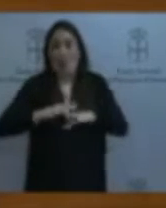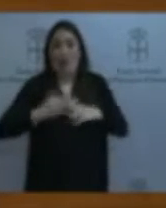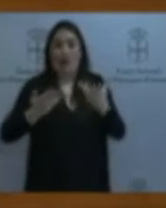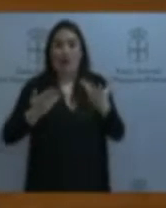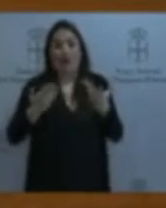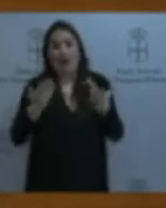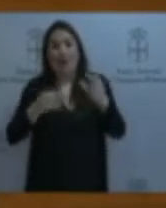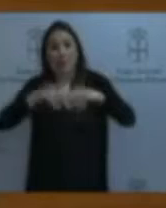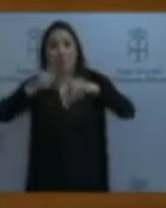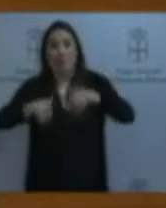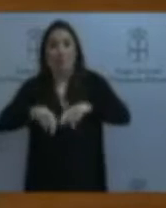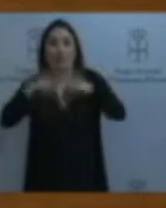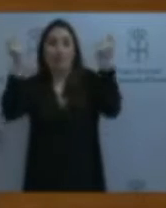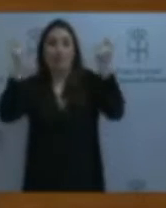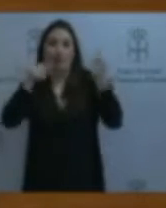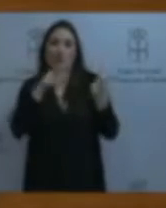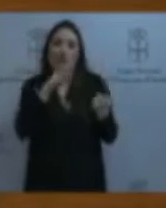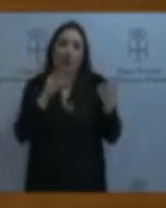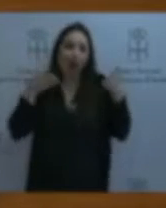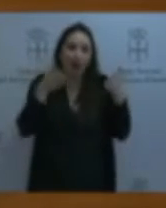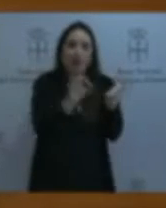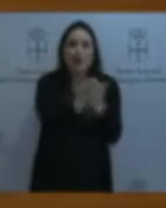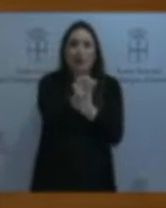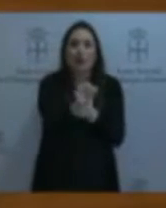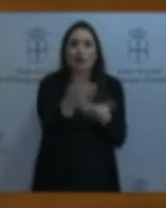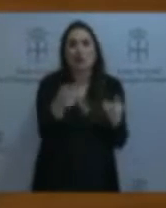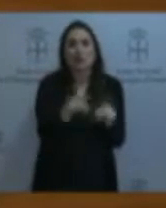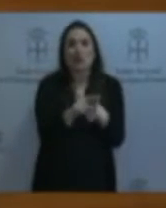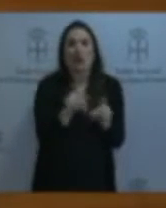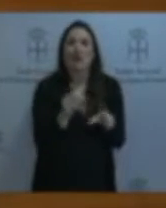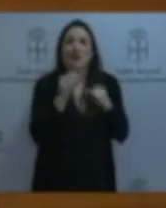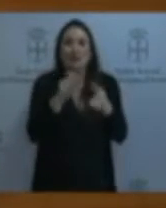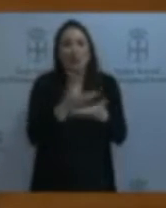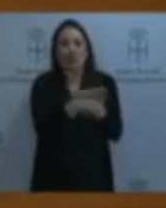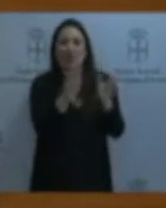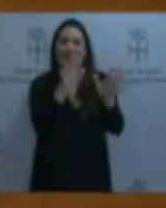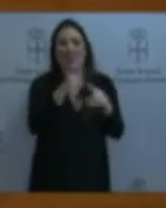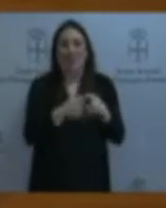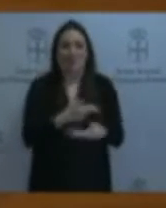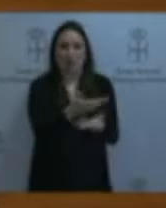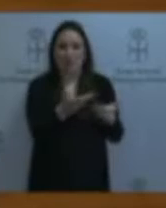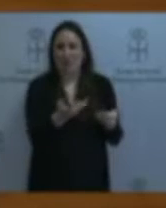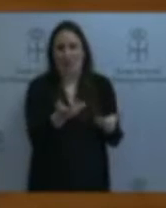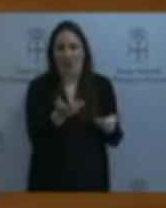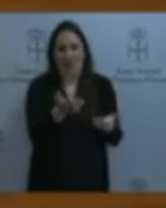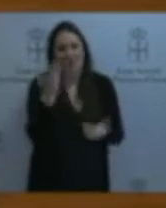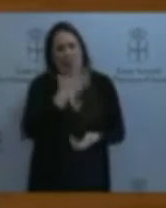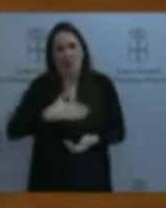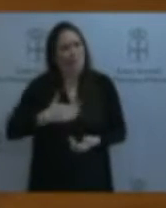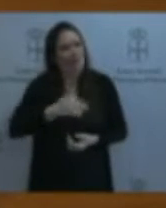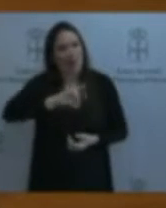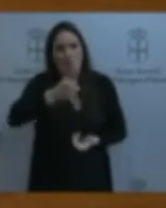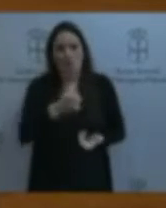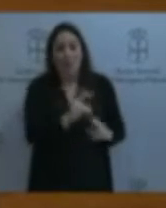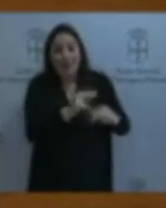los servicios que se dedican a ofertar pinchos a 10 céntimos. La escuela tiene que tener otro papel, no está para responder a